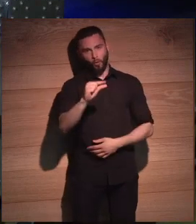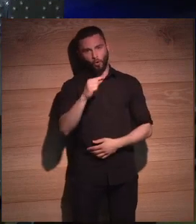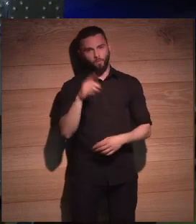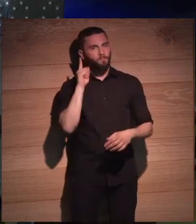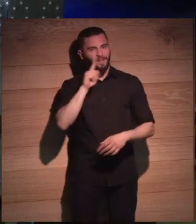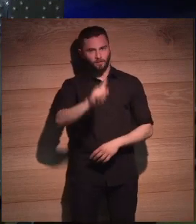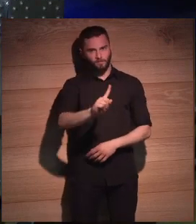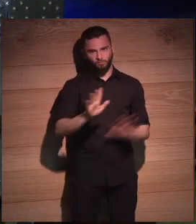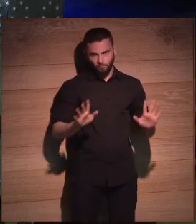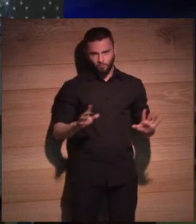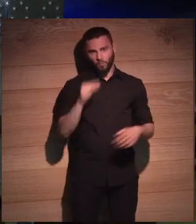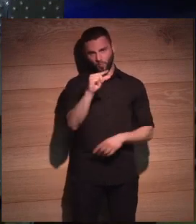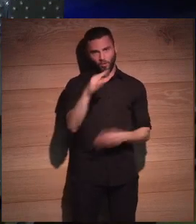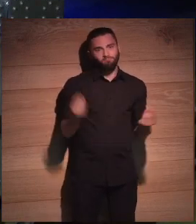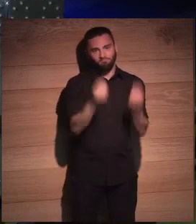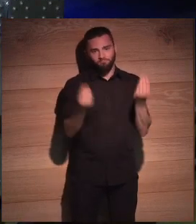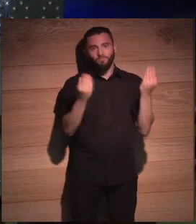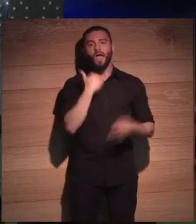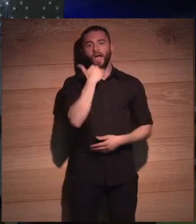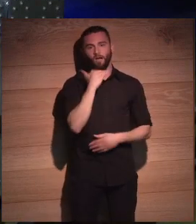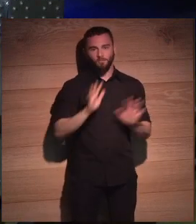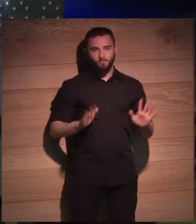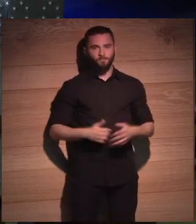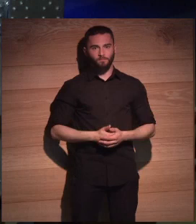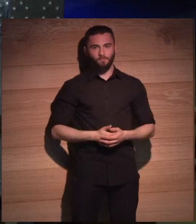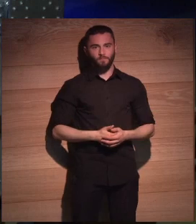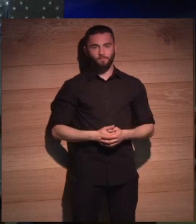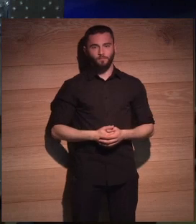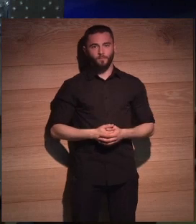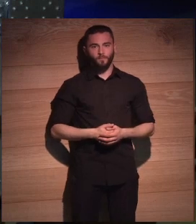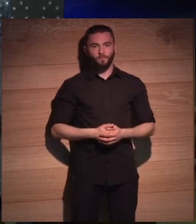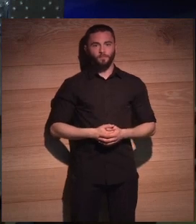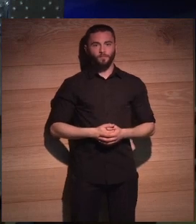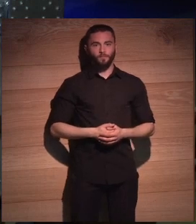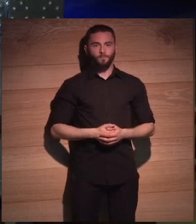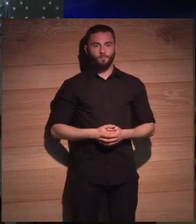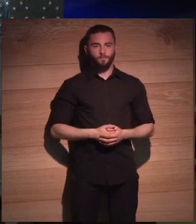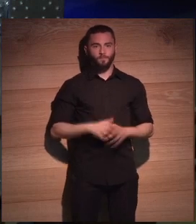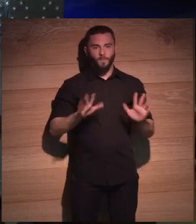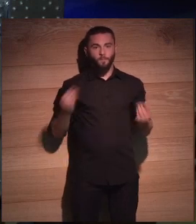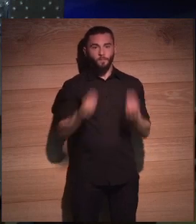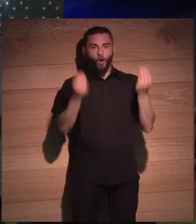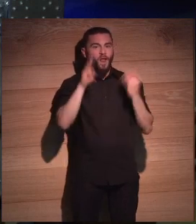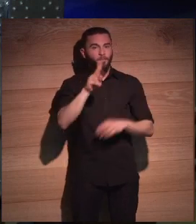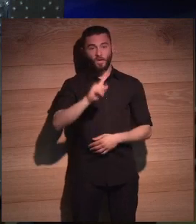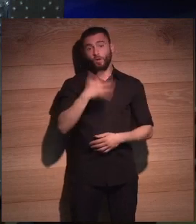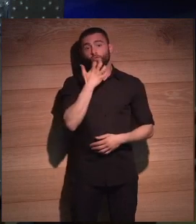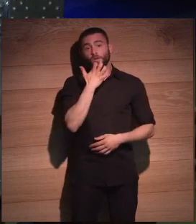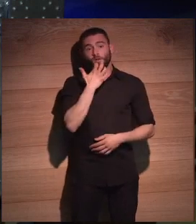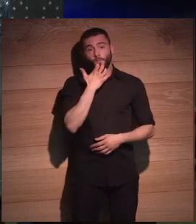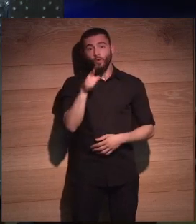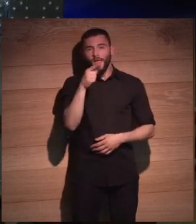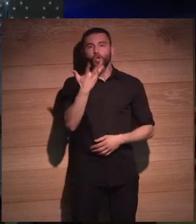engañar, pero sí que se está viendo una pequeña mejora. Donde no se está viendo tanta mejora es, por ejemplo, en sitios como veis ahí